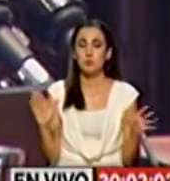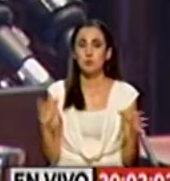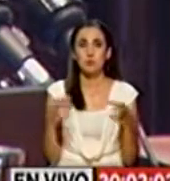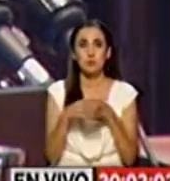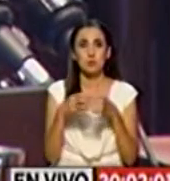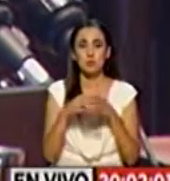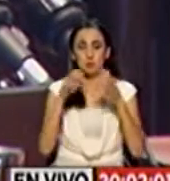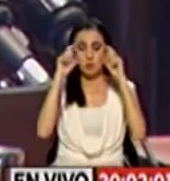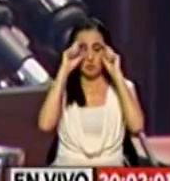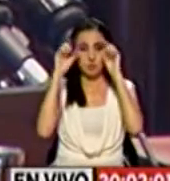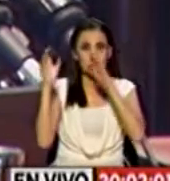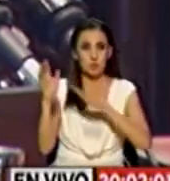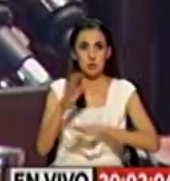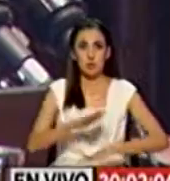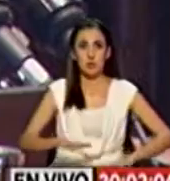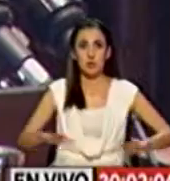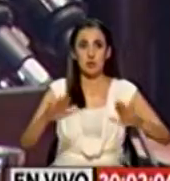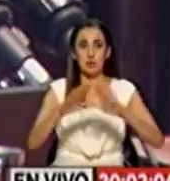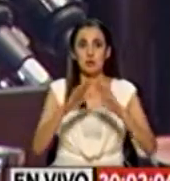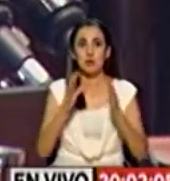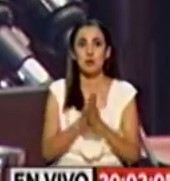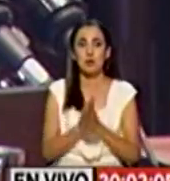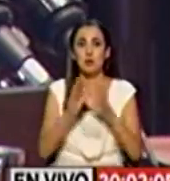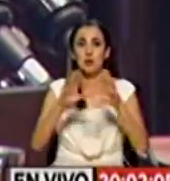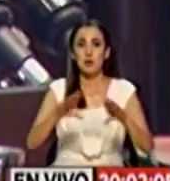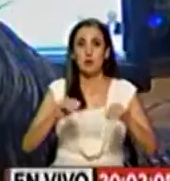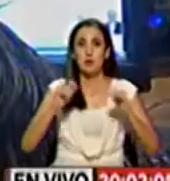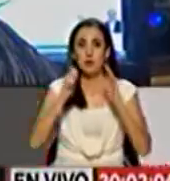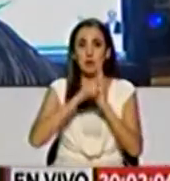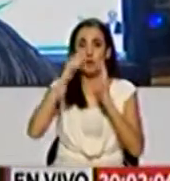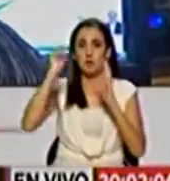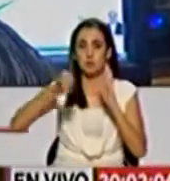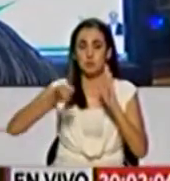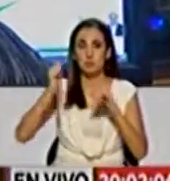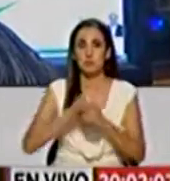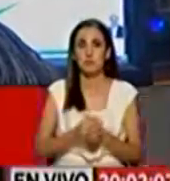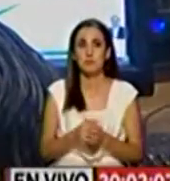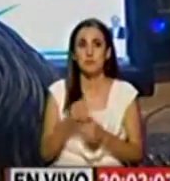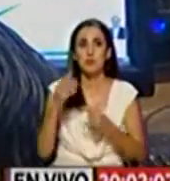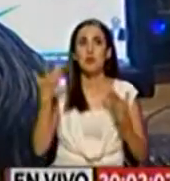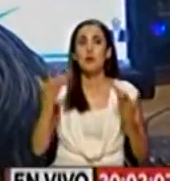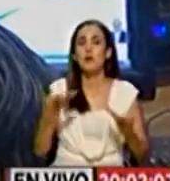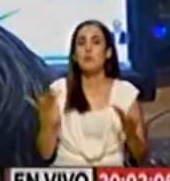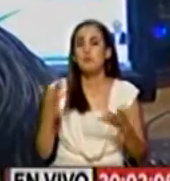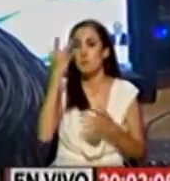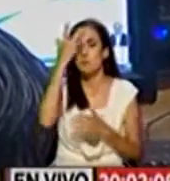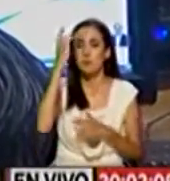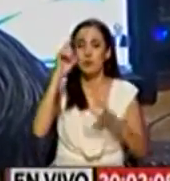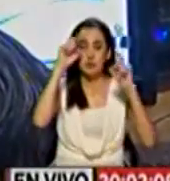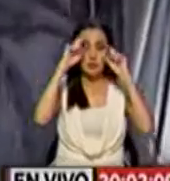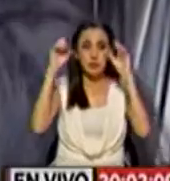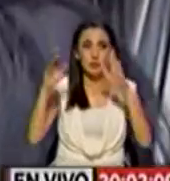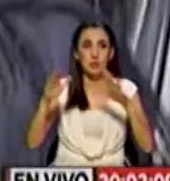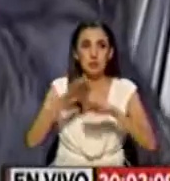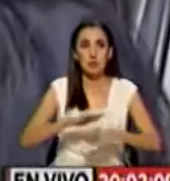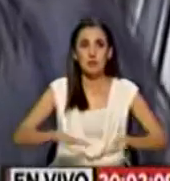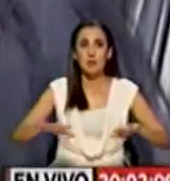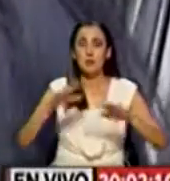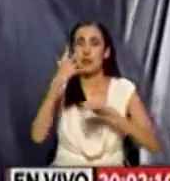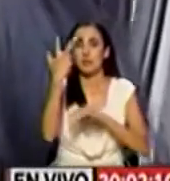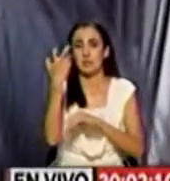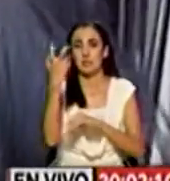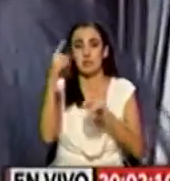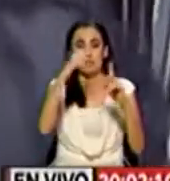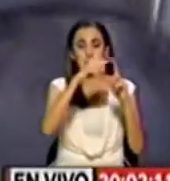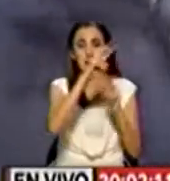General del Estado ni al juzgador. Lo que levanta sospechas de la Fiscalía es lo registrado entre el 13 al